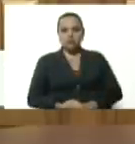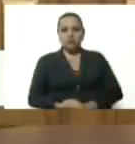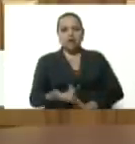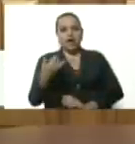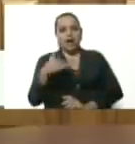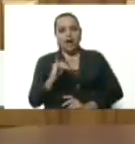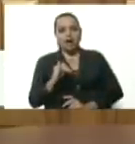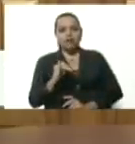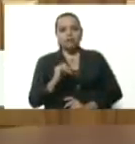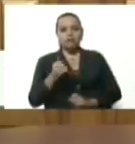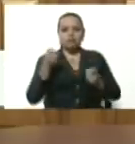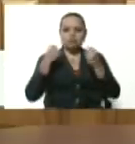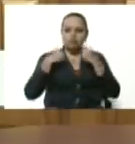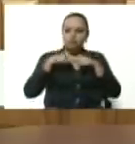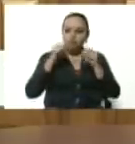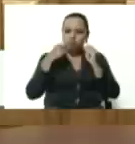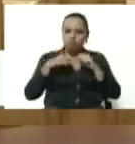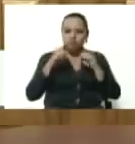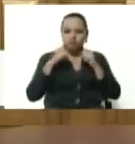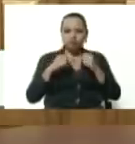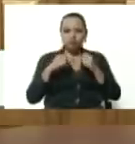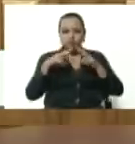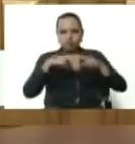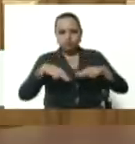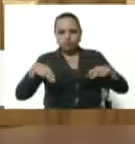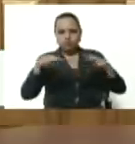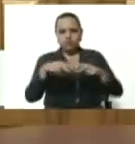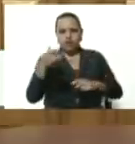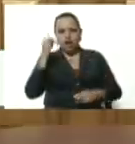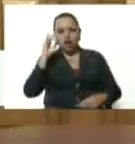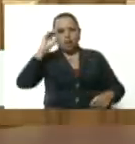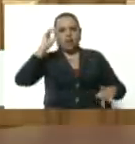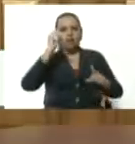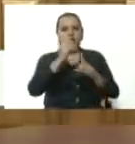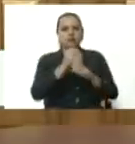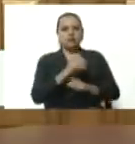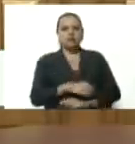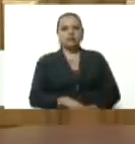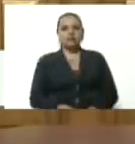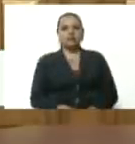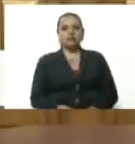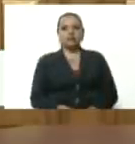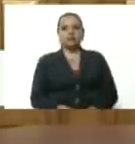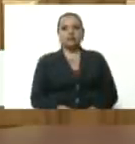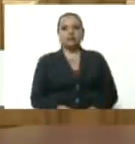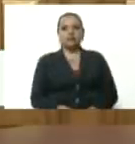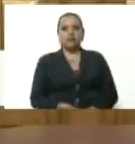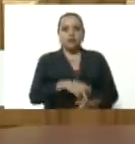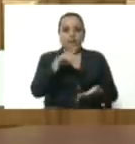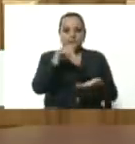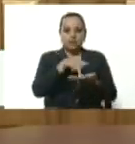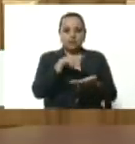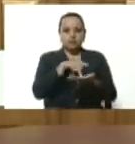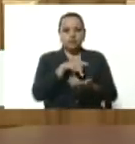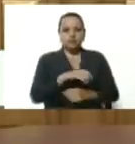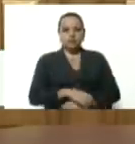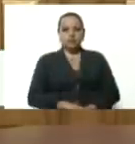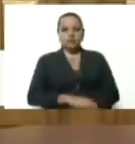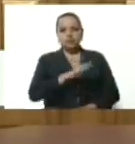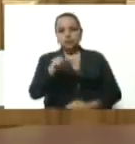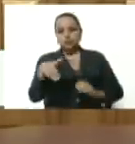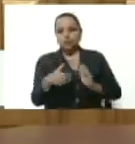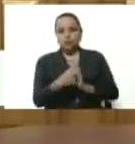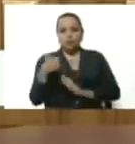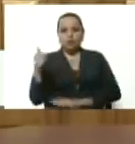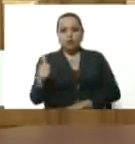preparatoria, y que tuvo por objeto la intervención de todos y